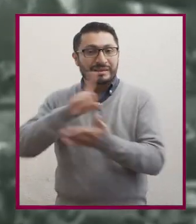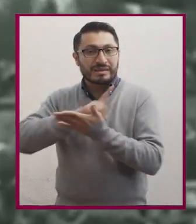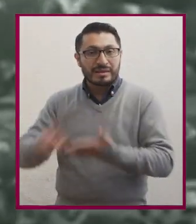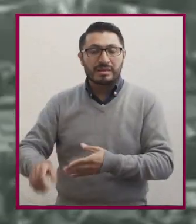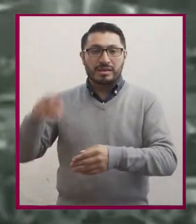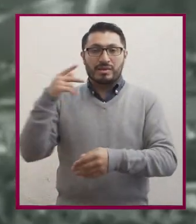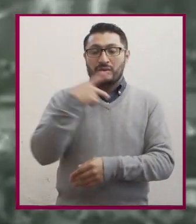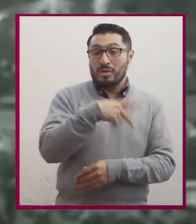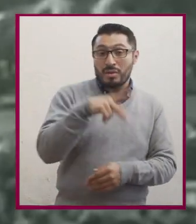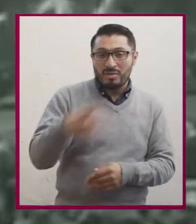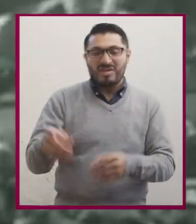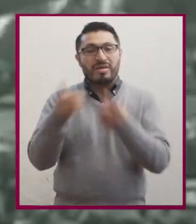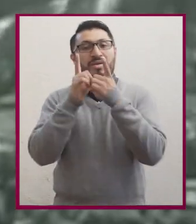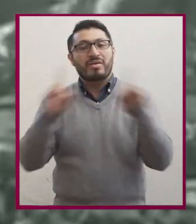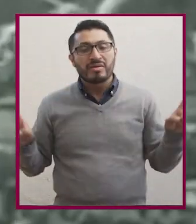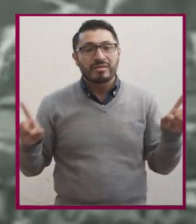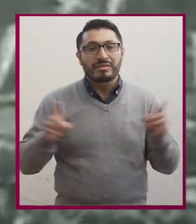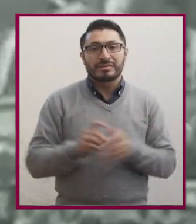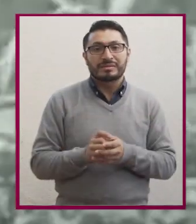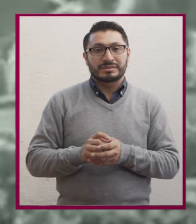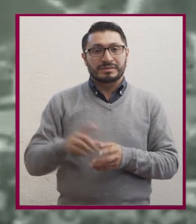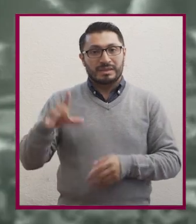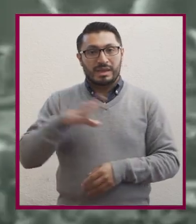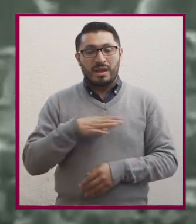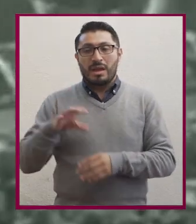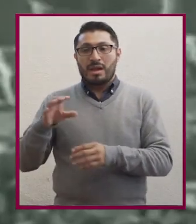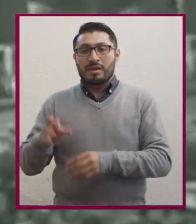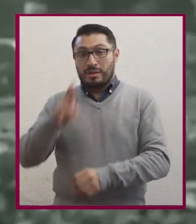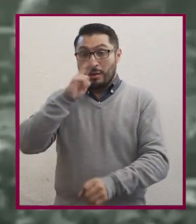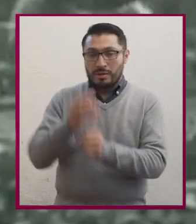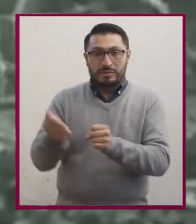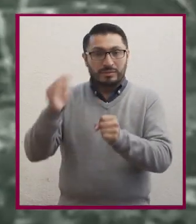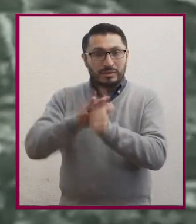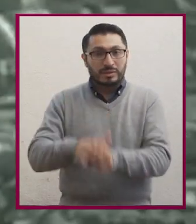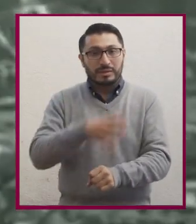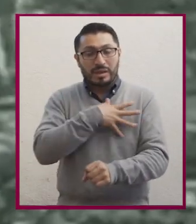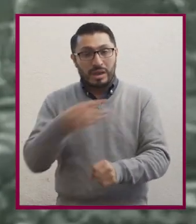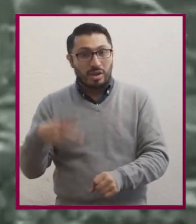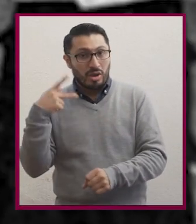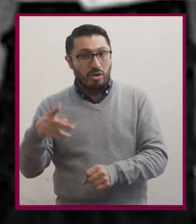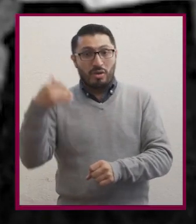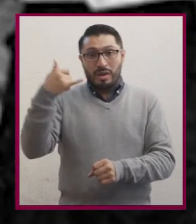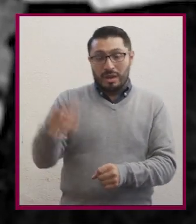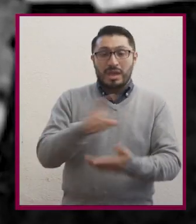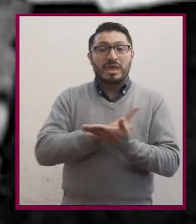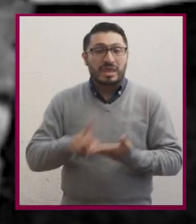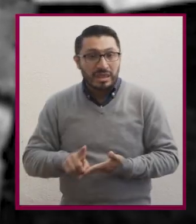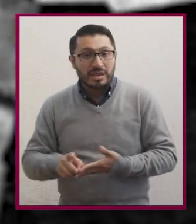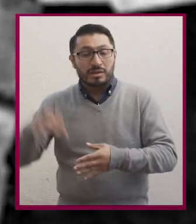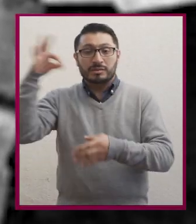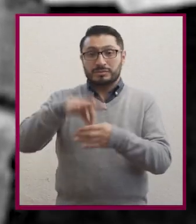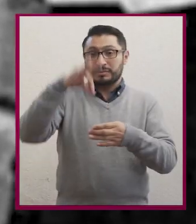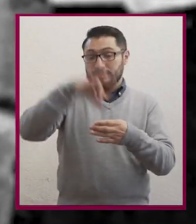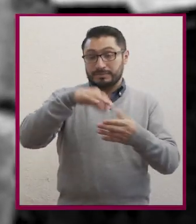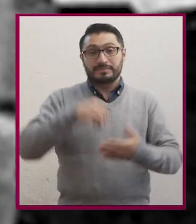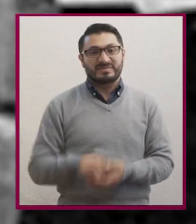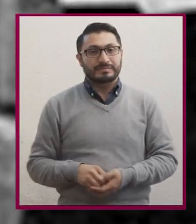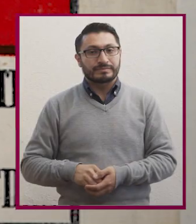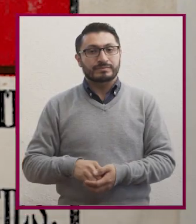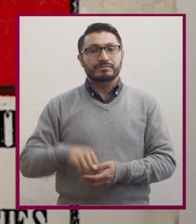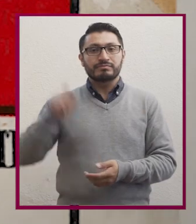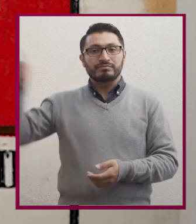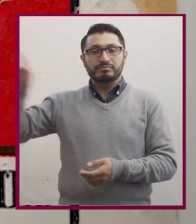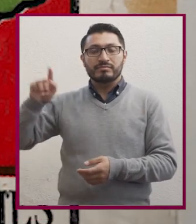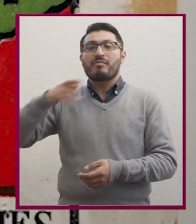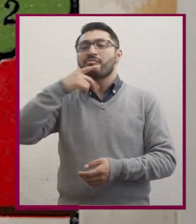la propiedad, al divorcio, a tener la custodia de sus hijos y, por supuesto, el derecho al voto. En el Reino